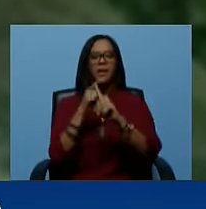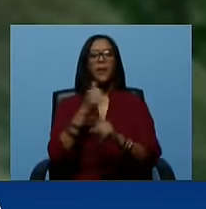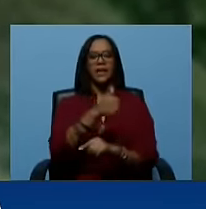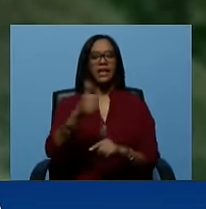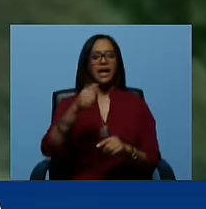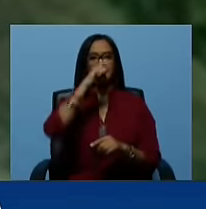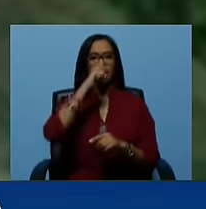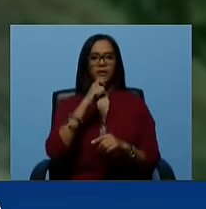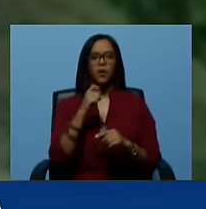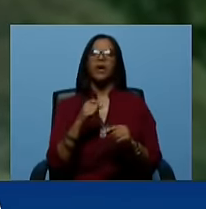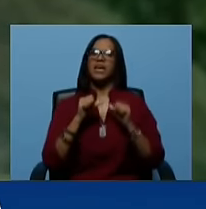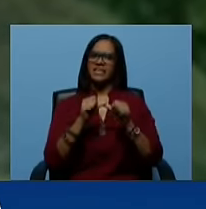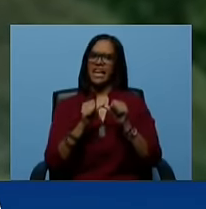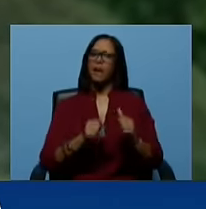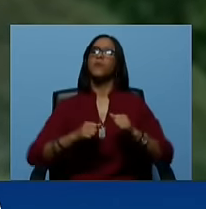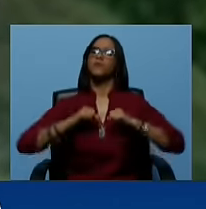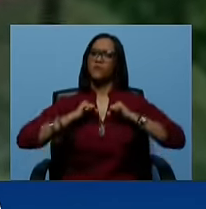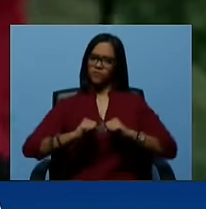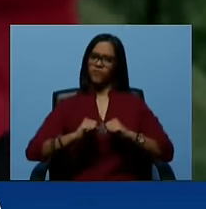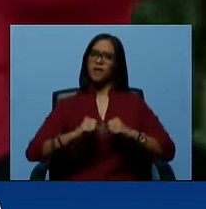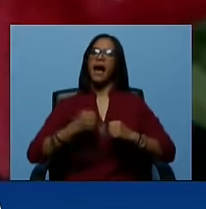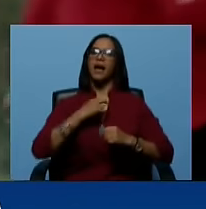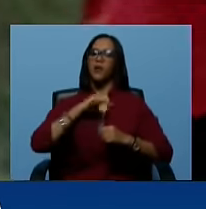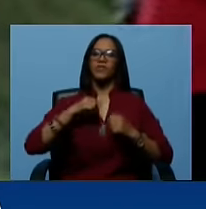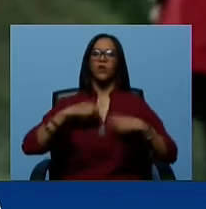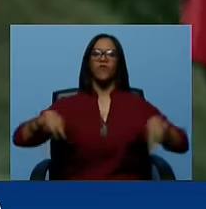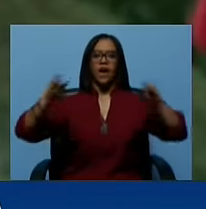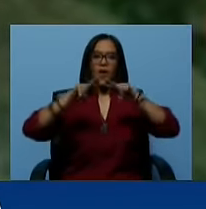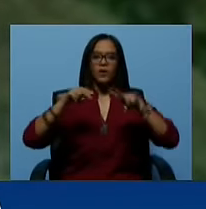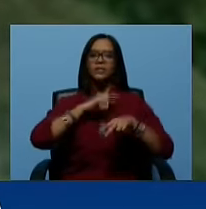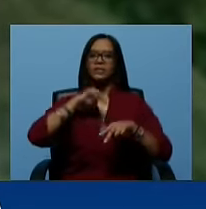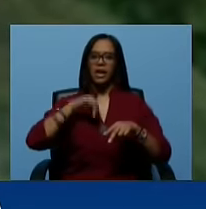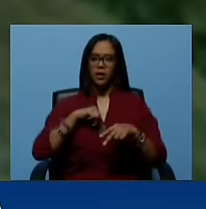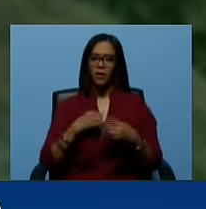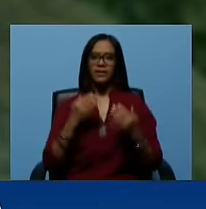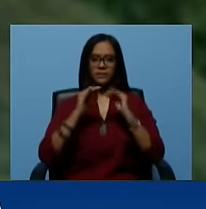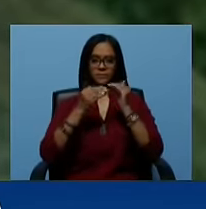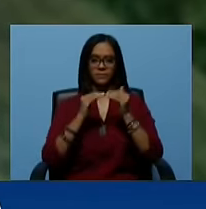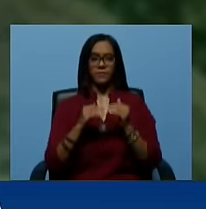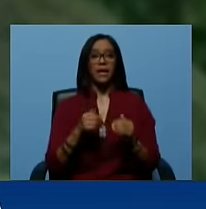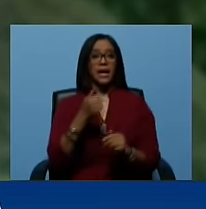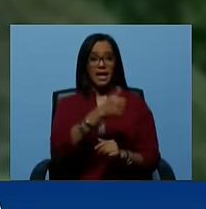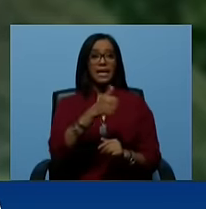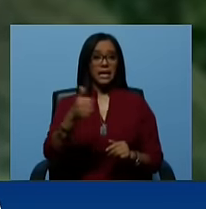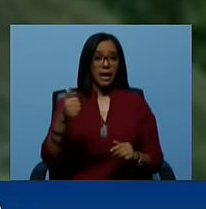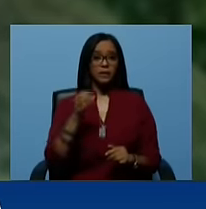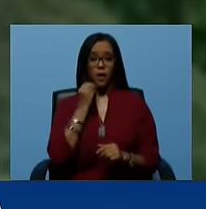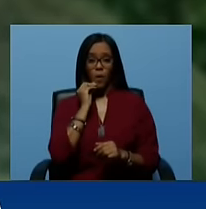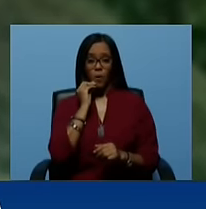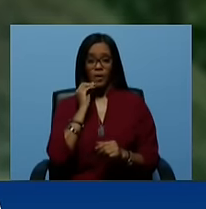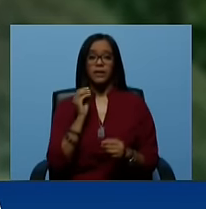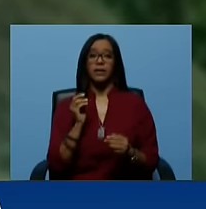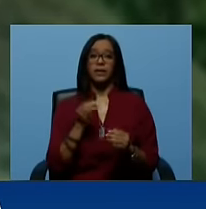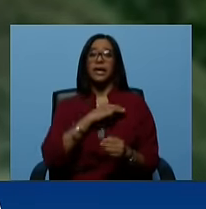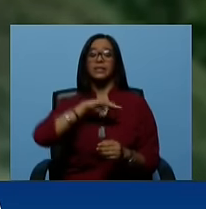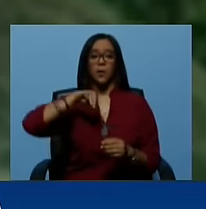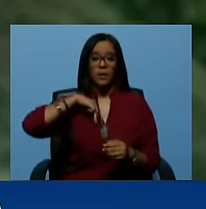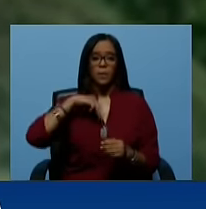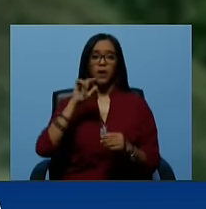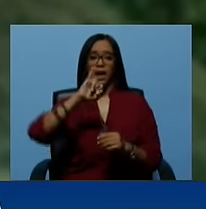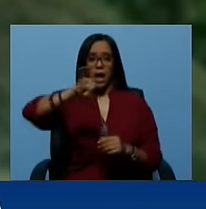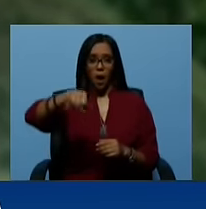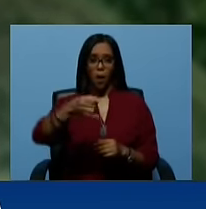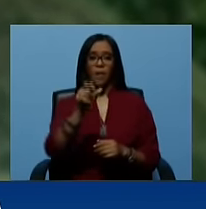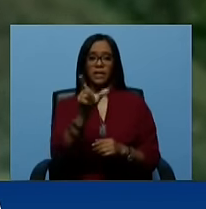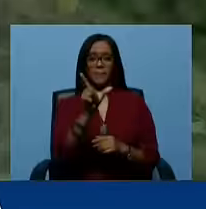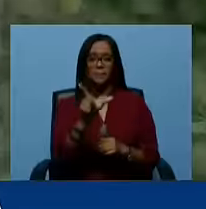mantenemos firmes a nuestros valores y a nuestros principios. Cada generación que ha militado en la JPSU durante